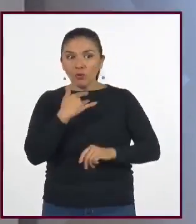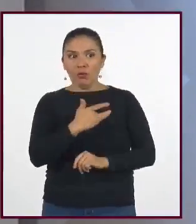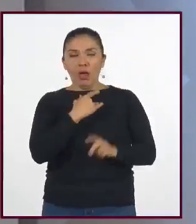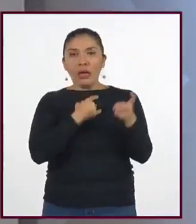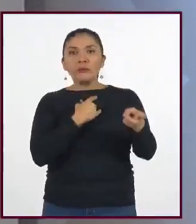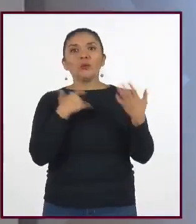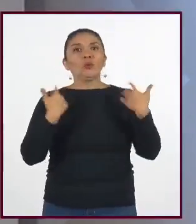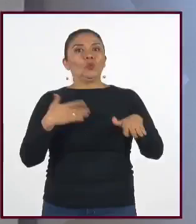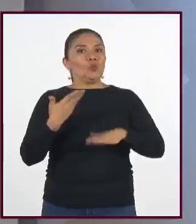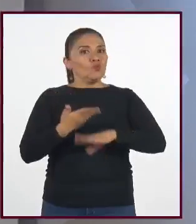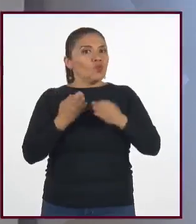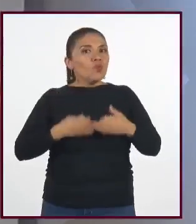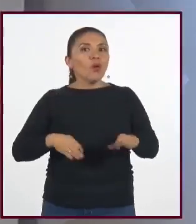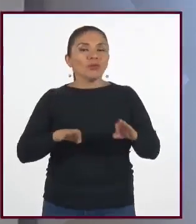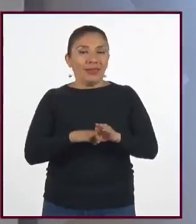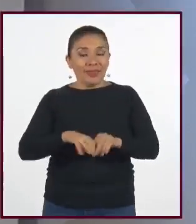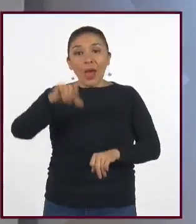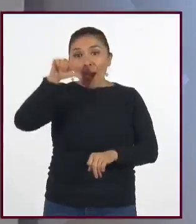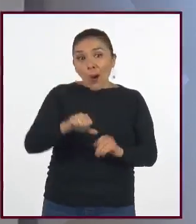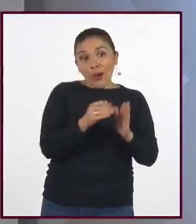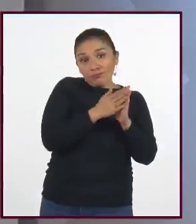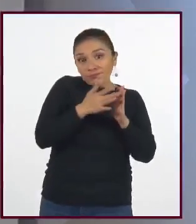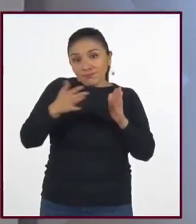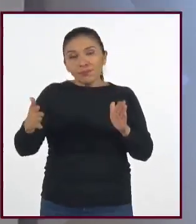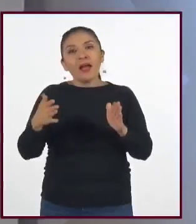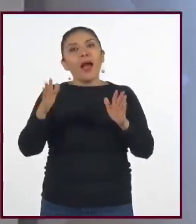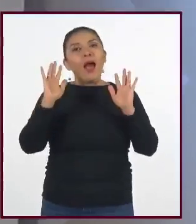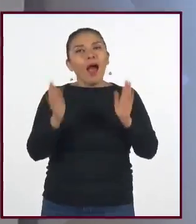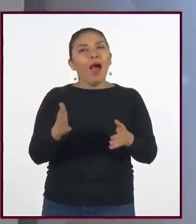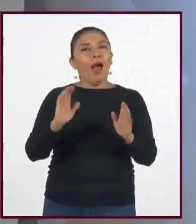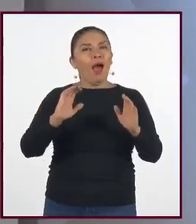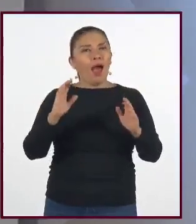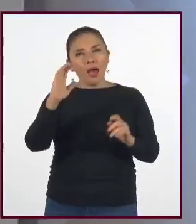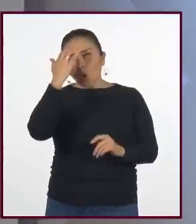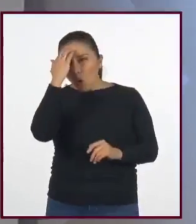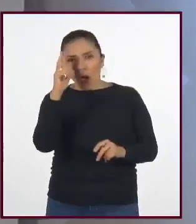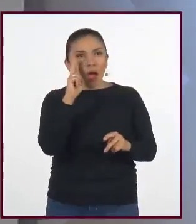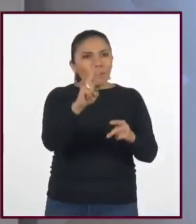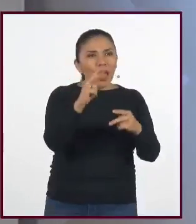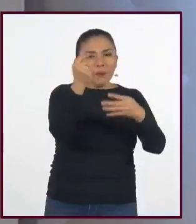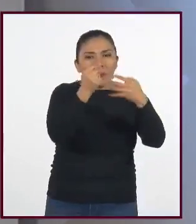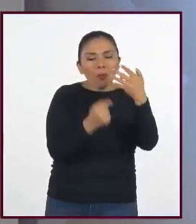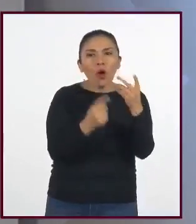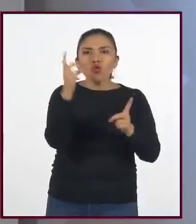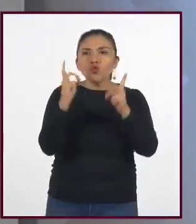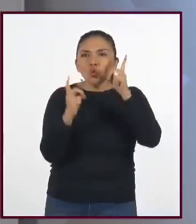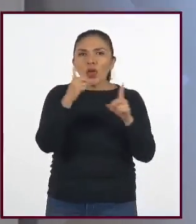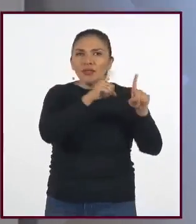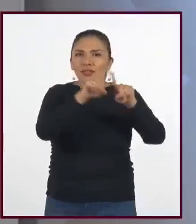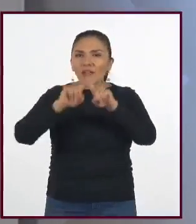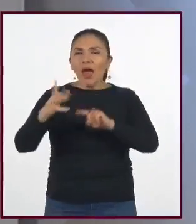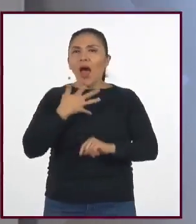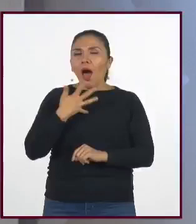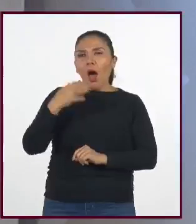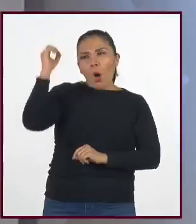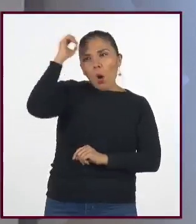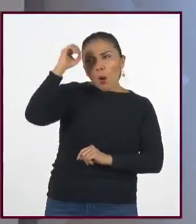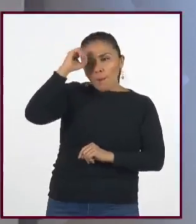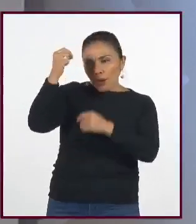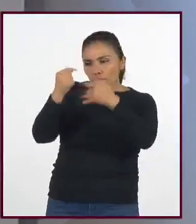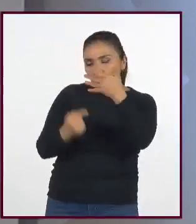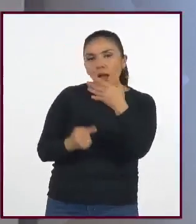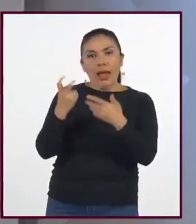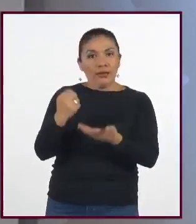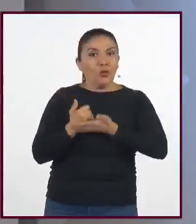muy puntual y que a lo largo de esta presentación hemos ido abordando varias dudas que han salido, varios comentarios que me parece han